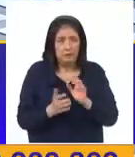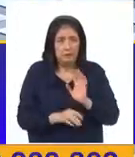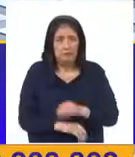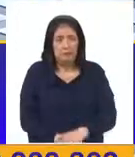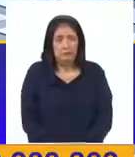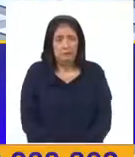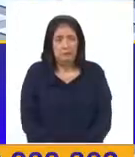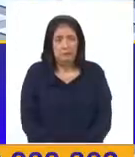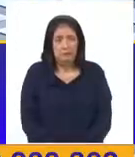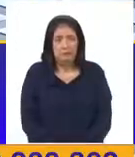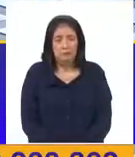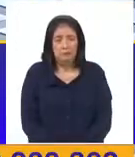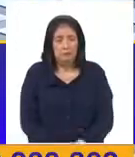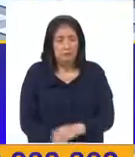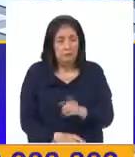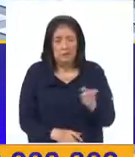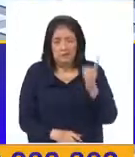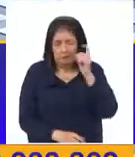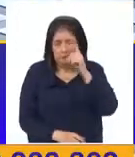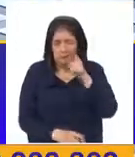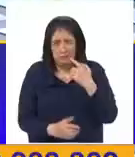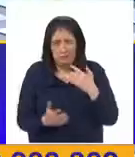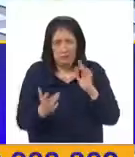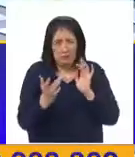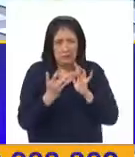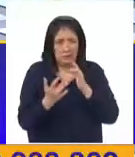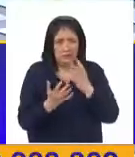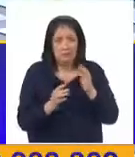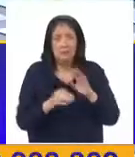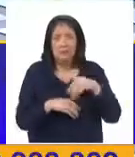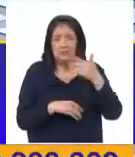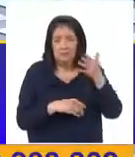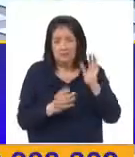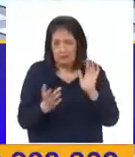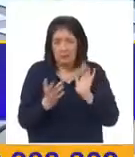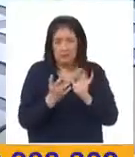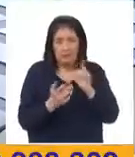Sí, bueno, hay dificultad para poder comunicarnos. Victoria, regresamos contigo en unos instantes en todo.